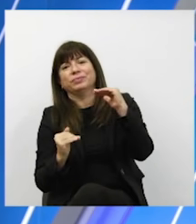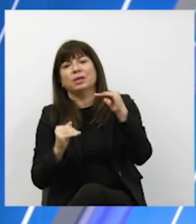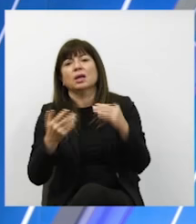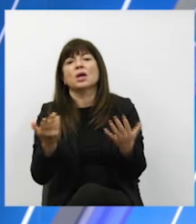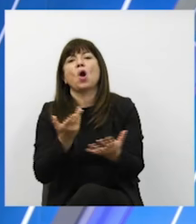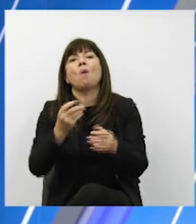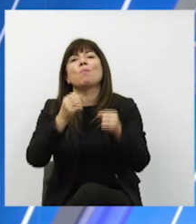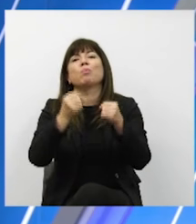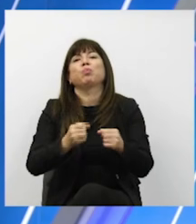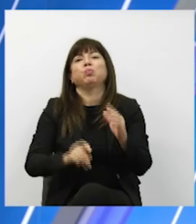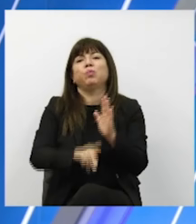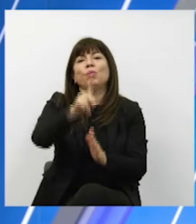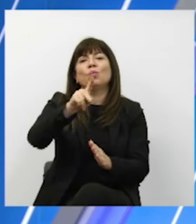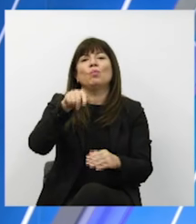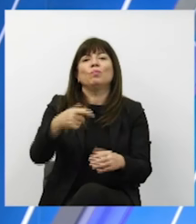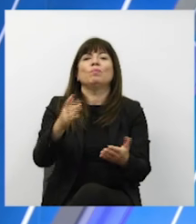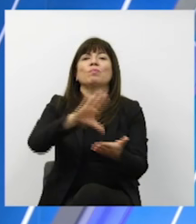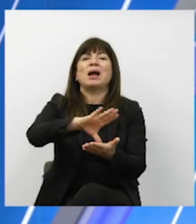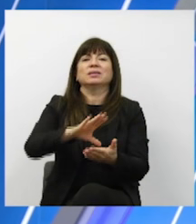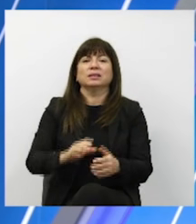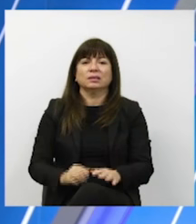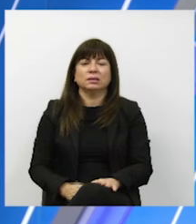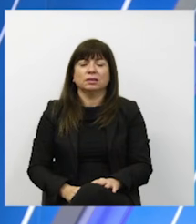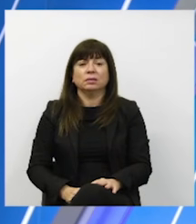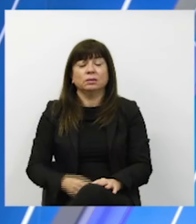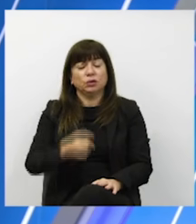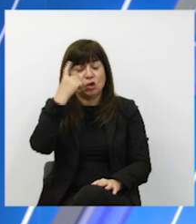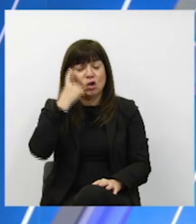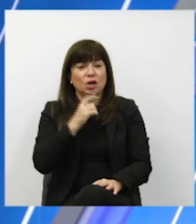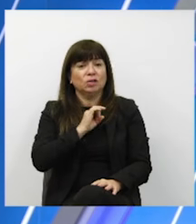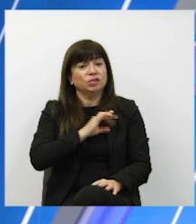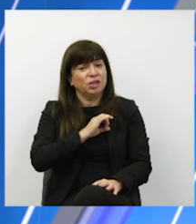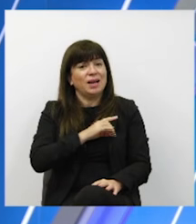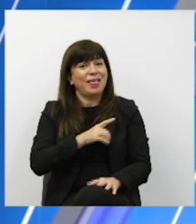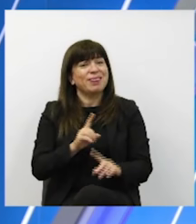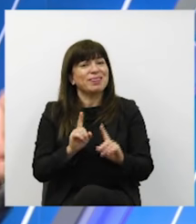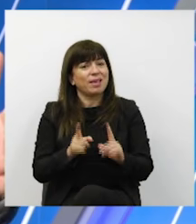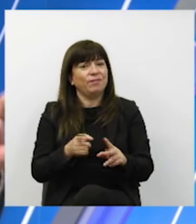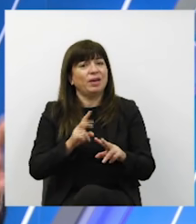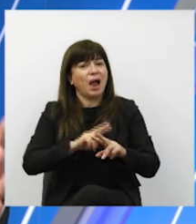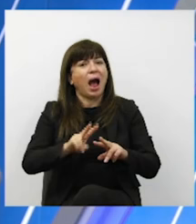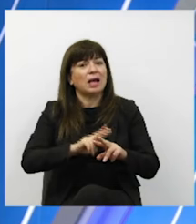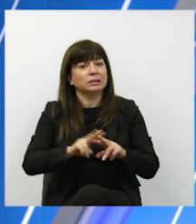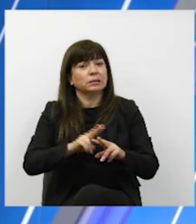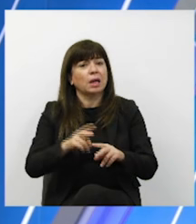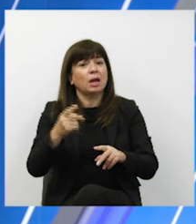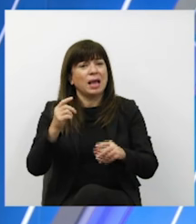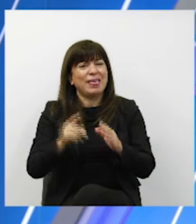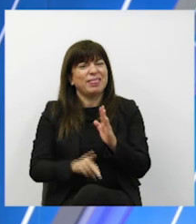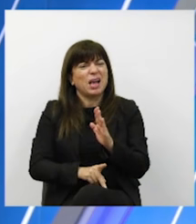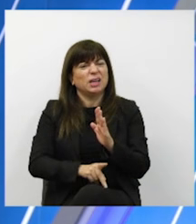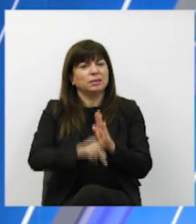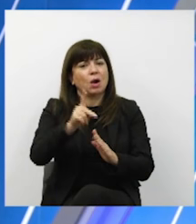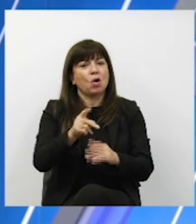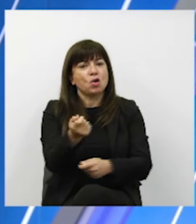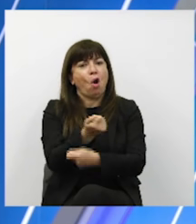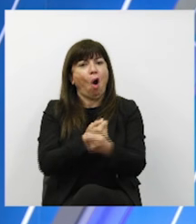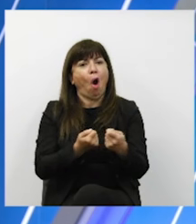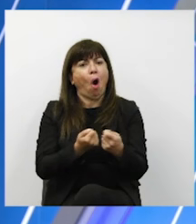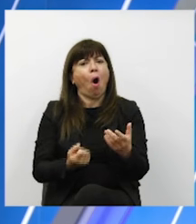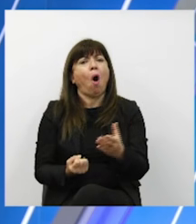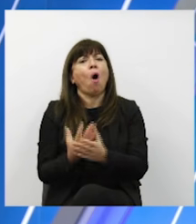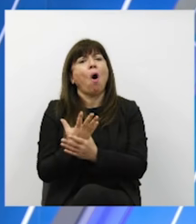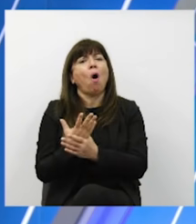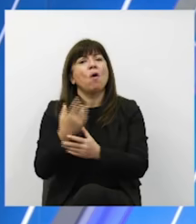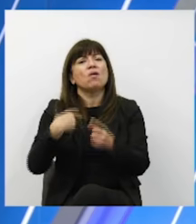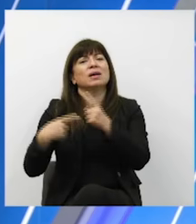cómo vamos a poder seguir desarrollándonos como país. Yo creo que Chile es una muy buena historia de desarrollo económico, pero